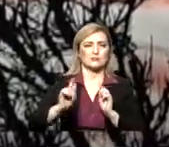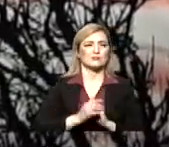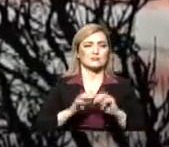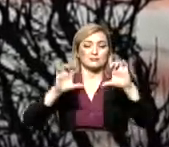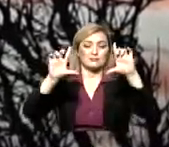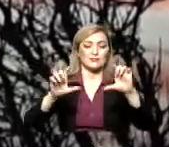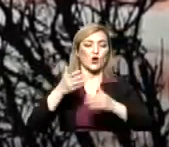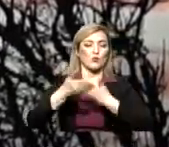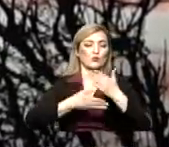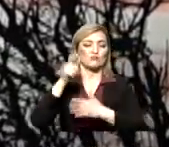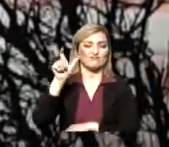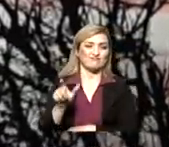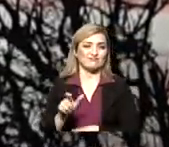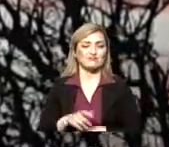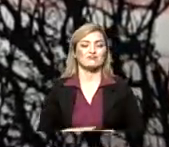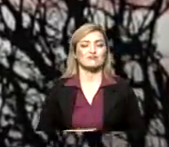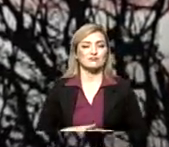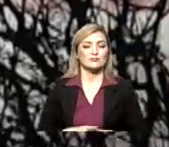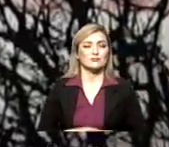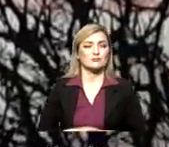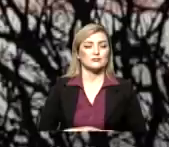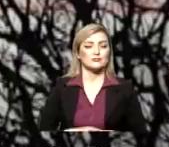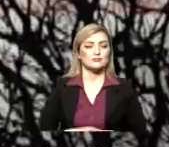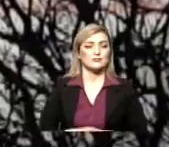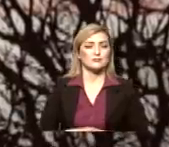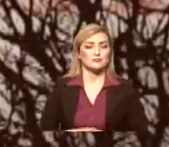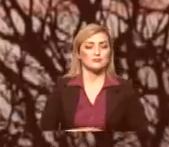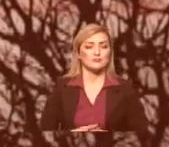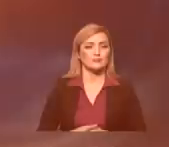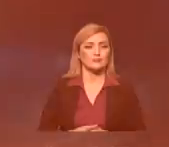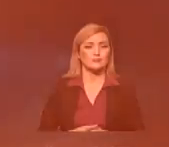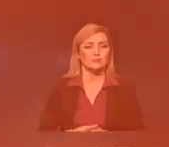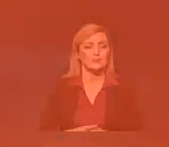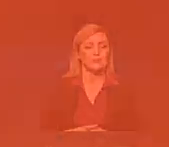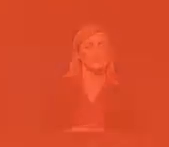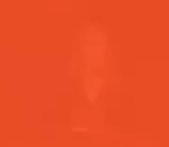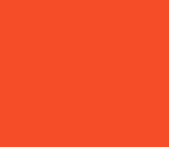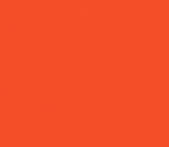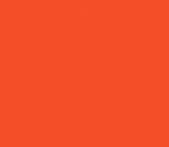fue compartida por nuestra televidente Amanda Valverde. Sebastián Piedra, 24 horas.